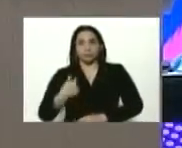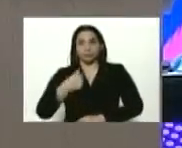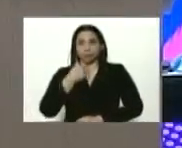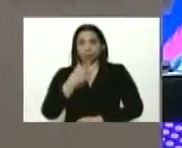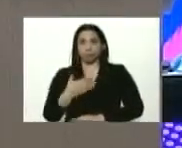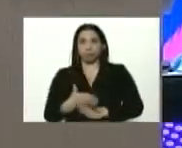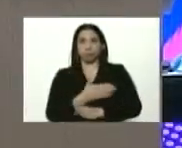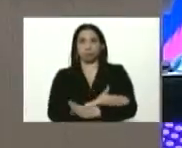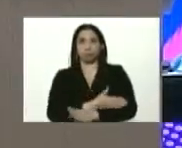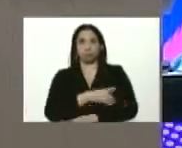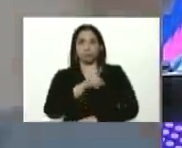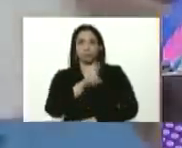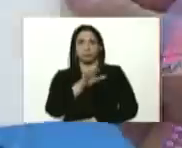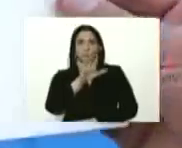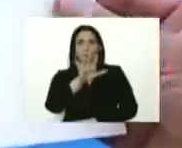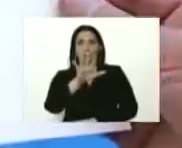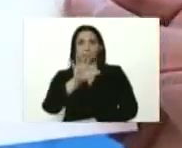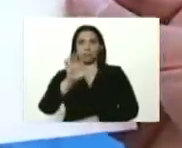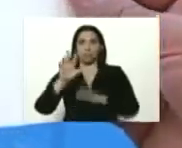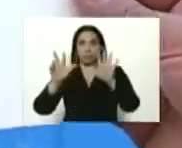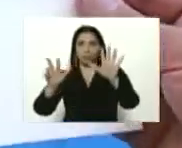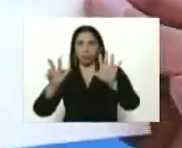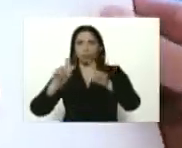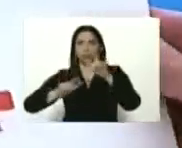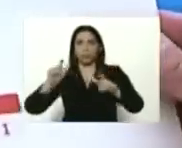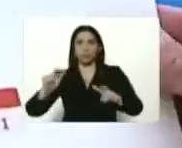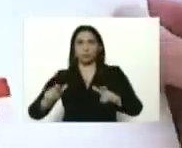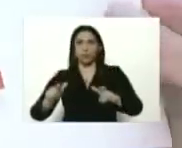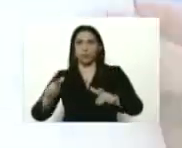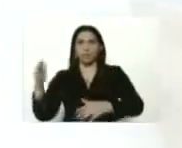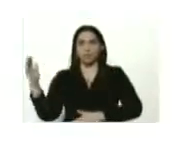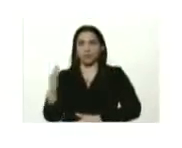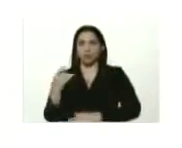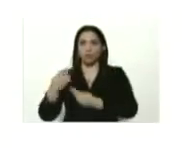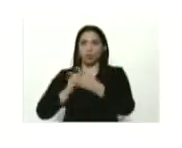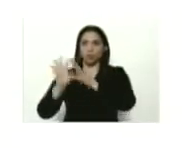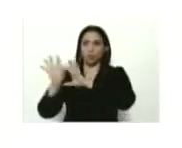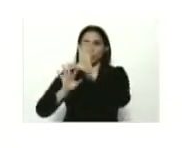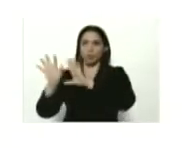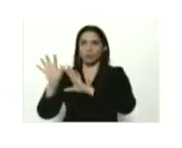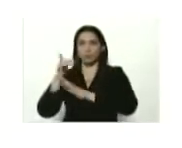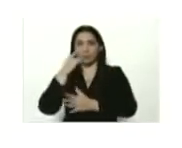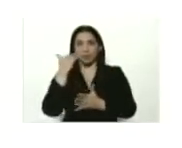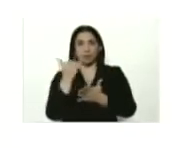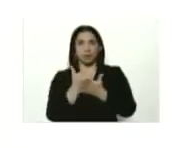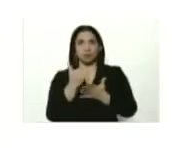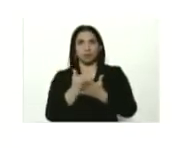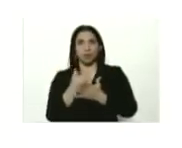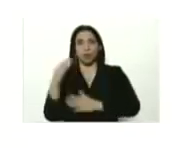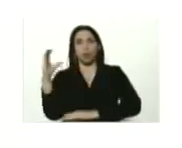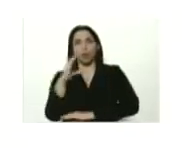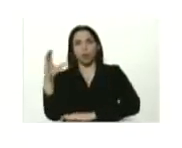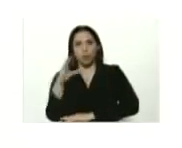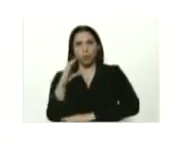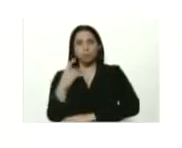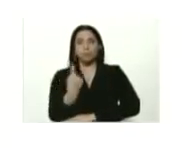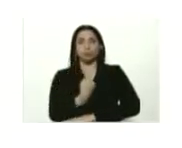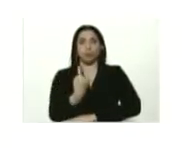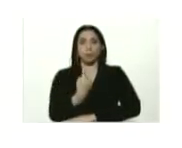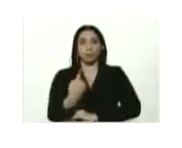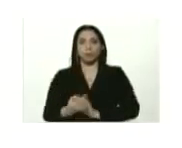antes, 158 casos importados. Fíjense que de Colombia